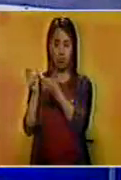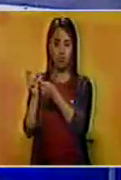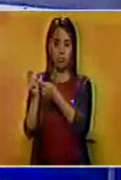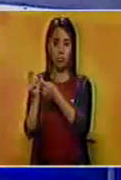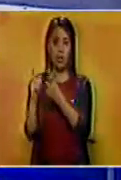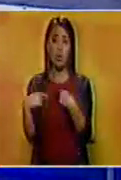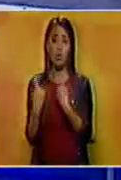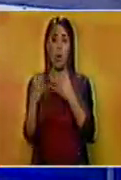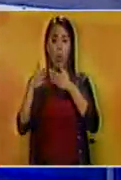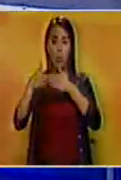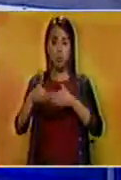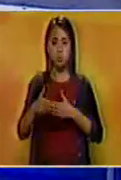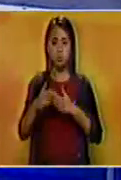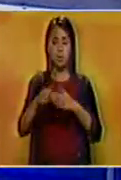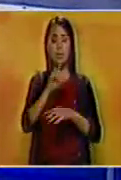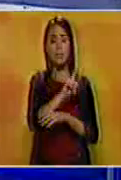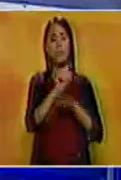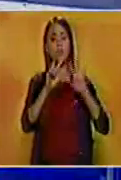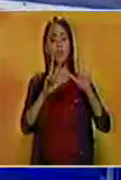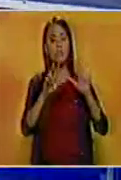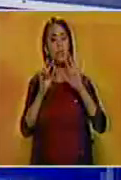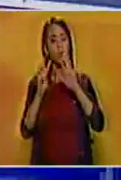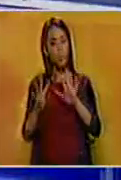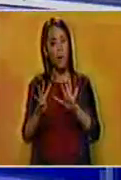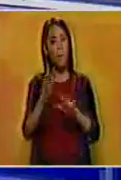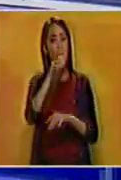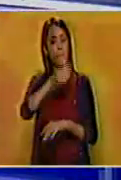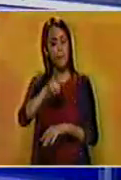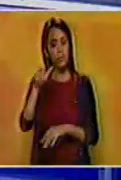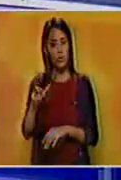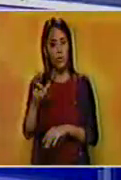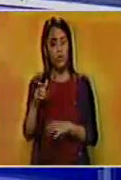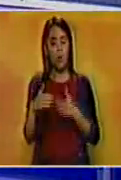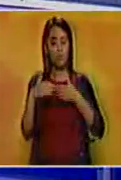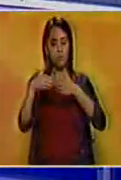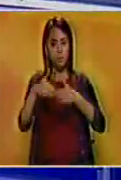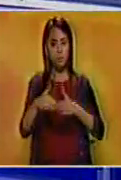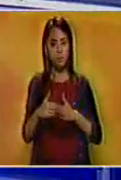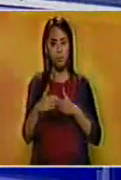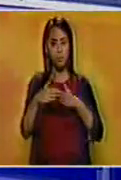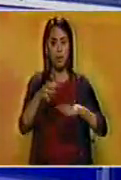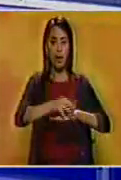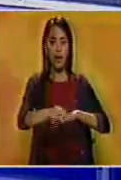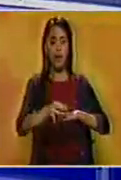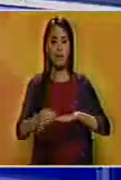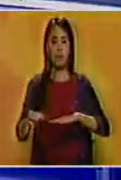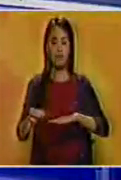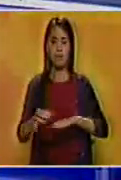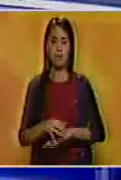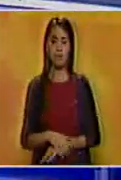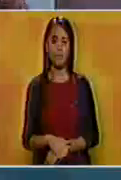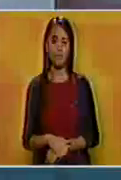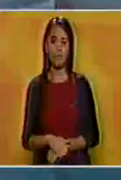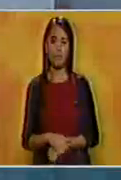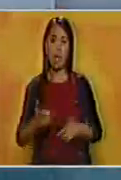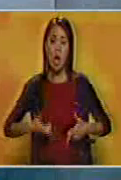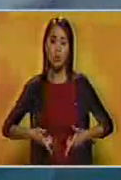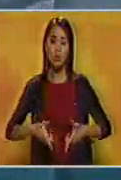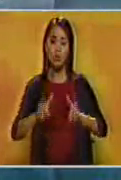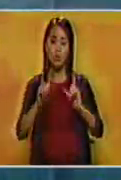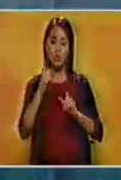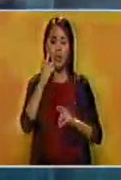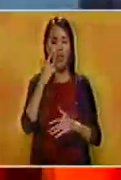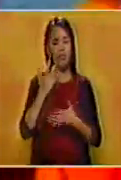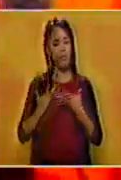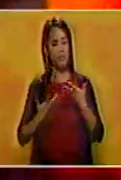ferry con 189 pasajeros a bordo que iban al sur de la isla de Celebes. Autoridades sospechan